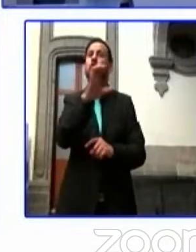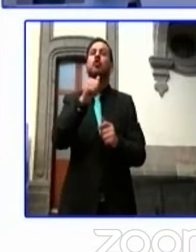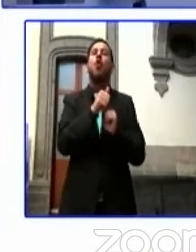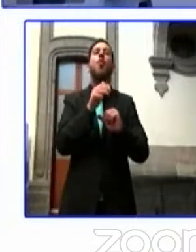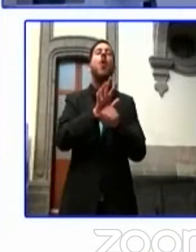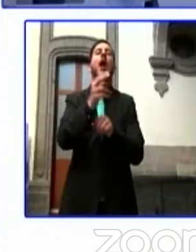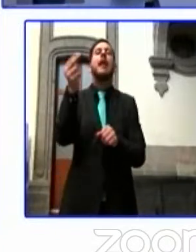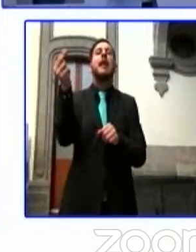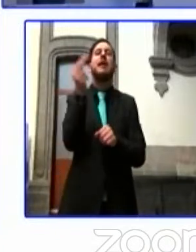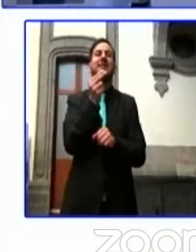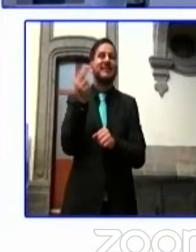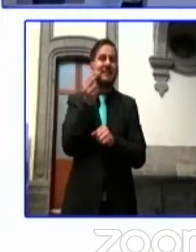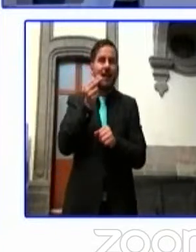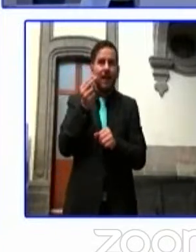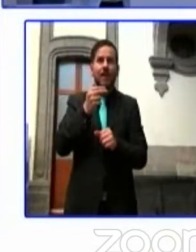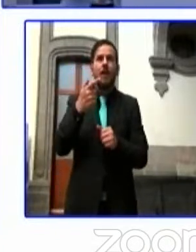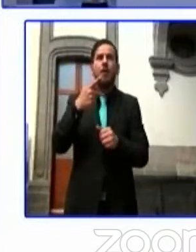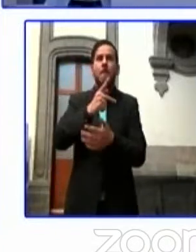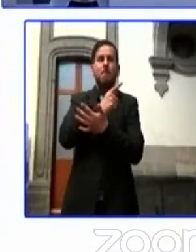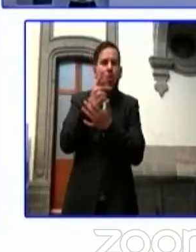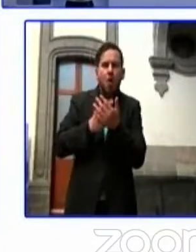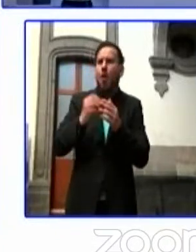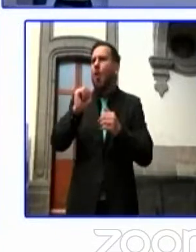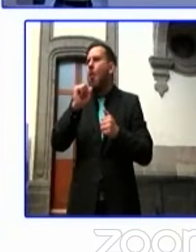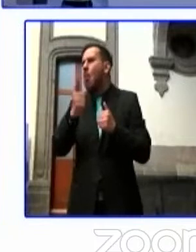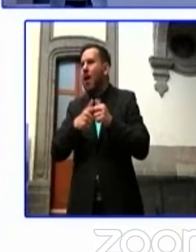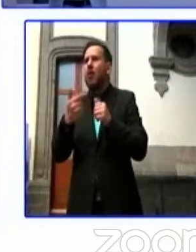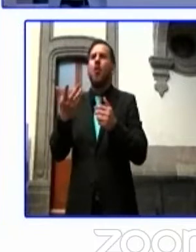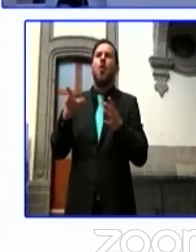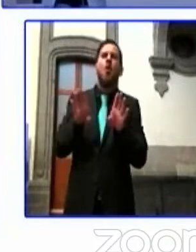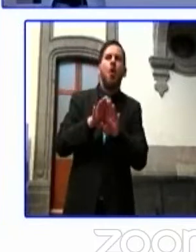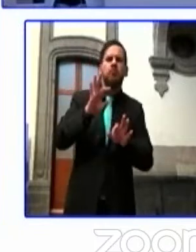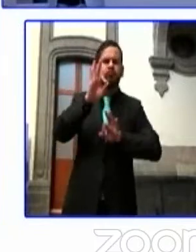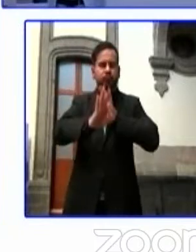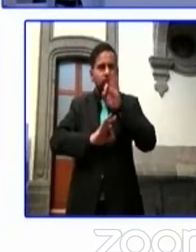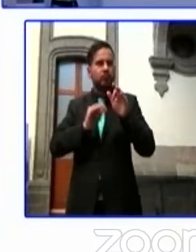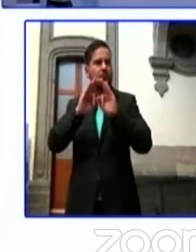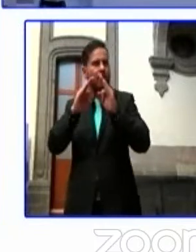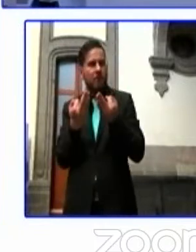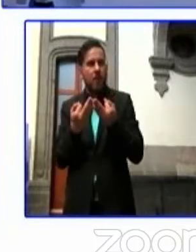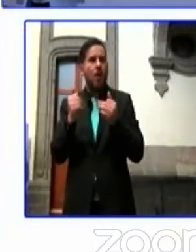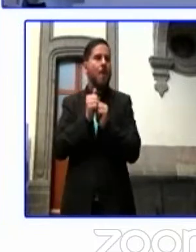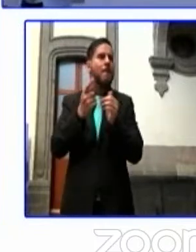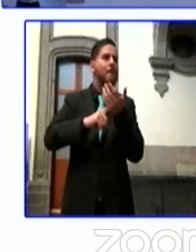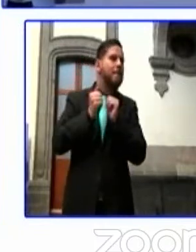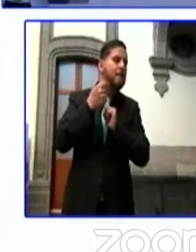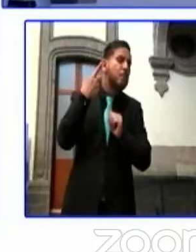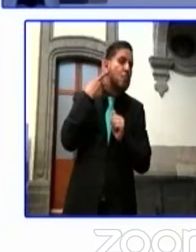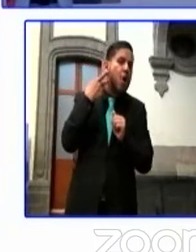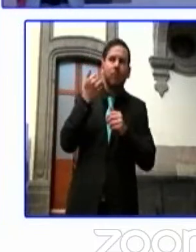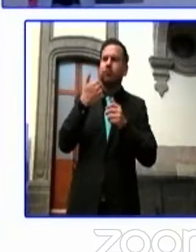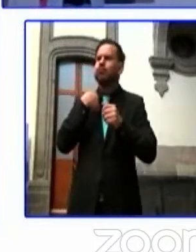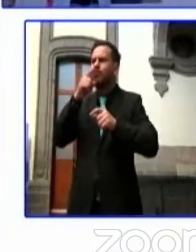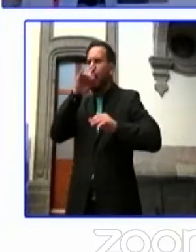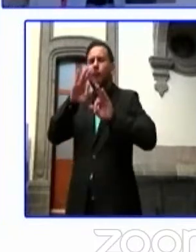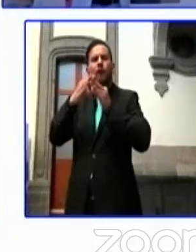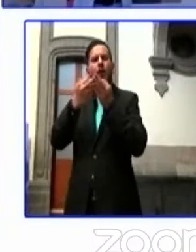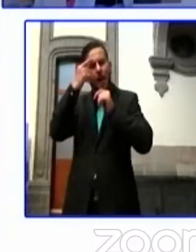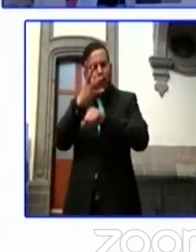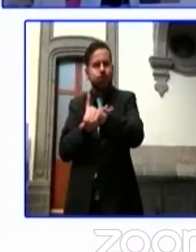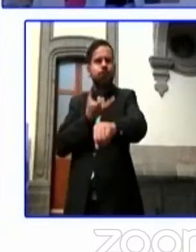una ruta, un plan, un programa, algo donde dijera que viniera escrita la política de discapacidad.